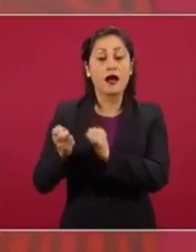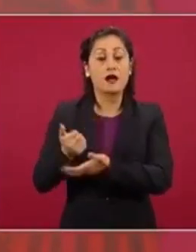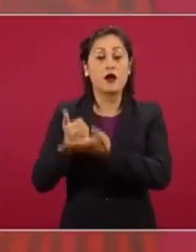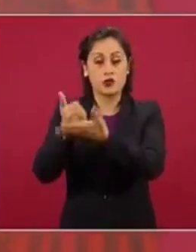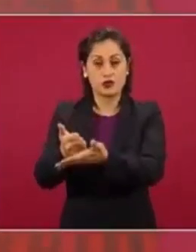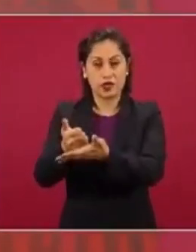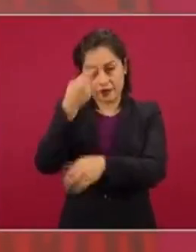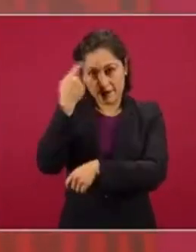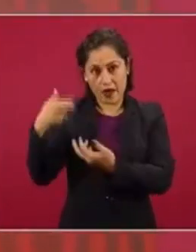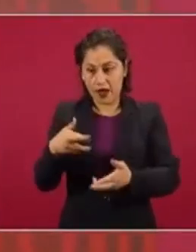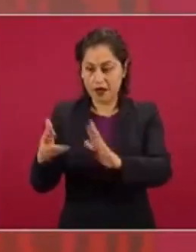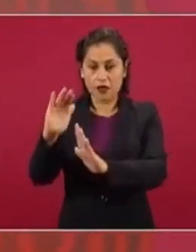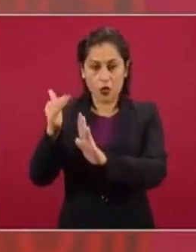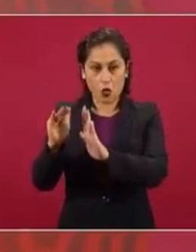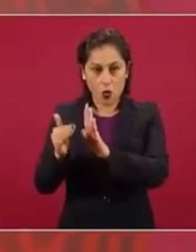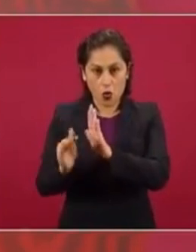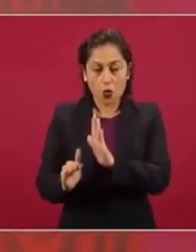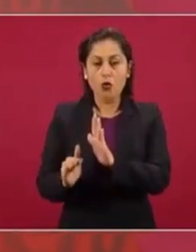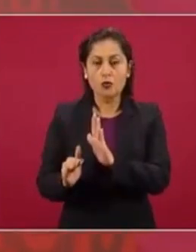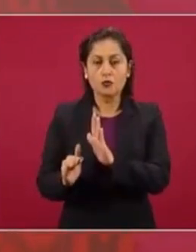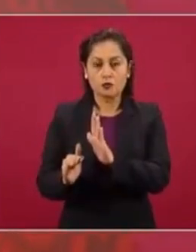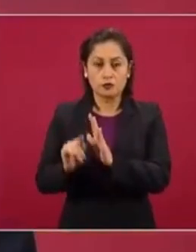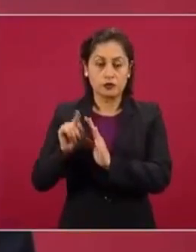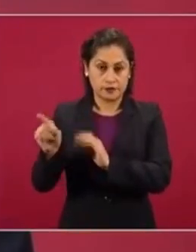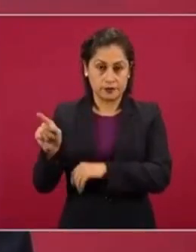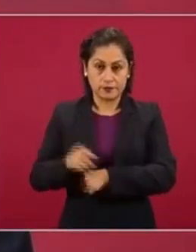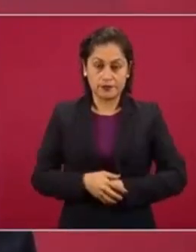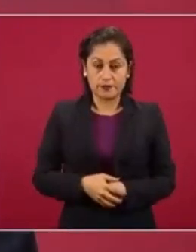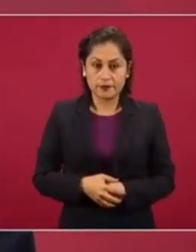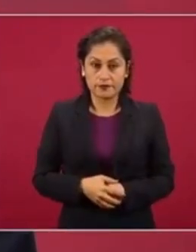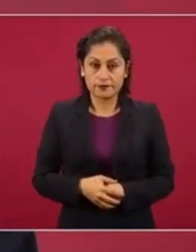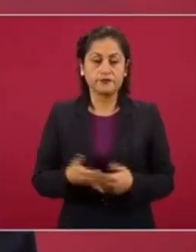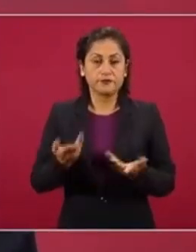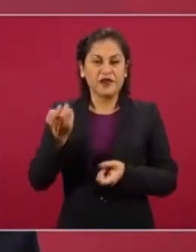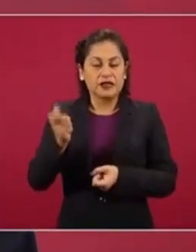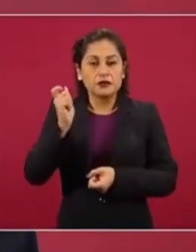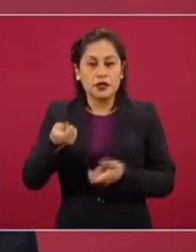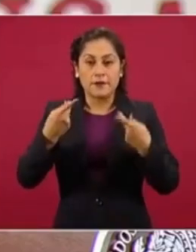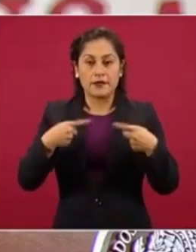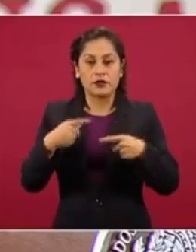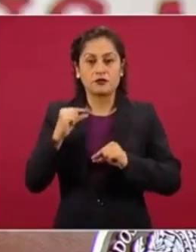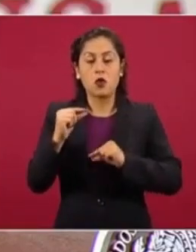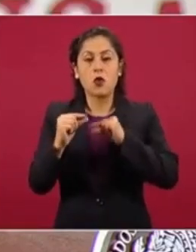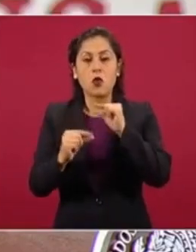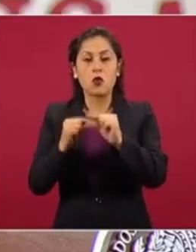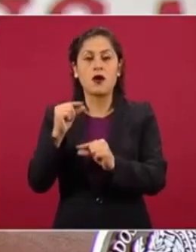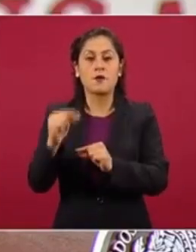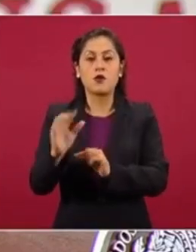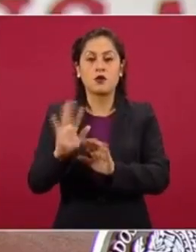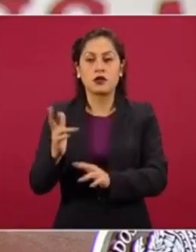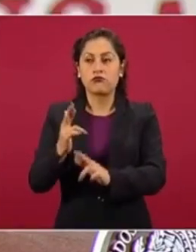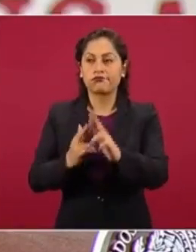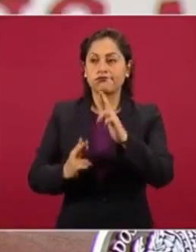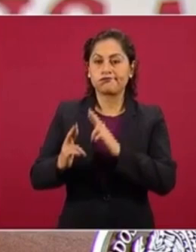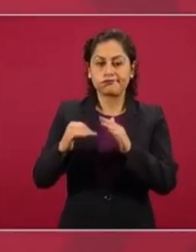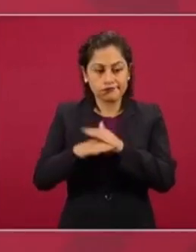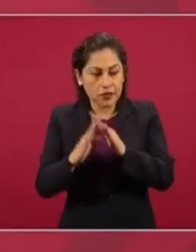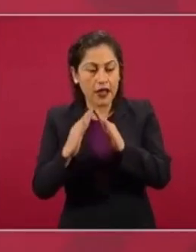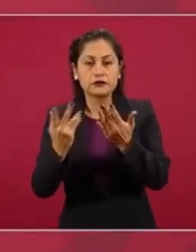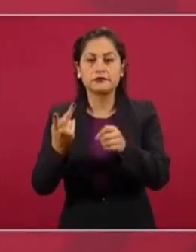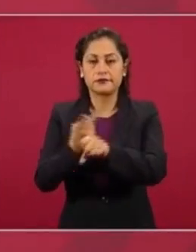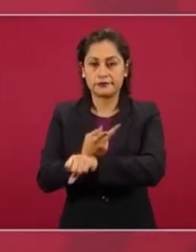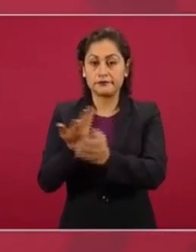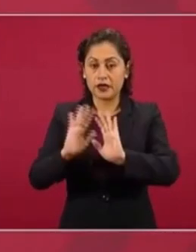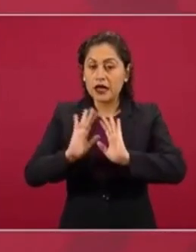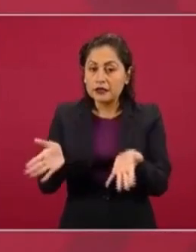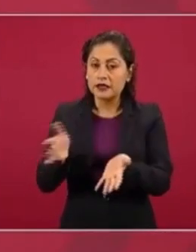siga bajando el nivel de las aguas en Tabasco y que la gente ya vaya regresando a sus casas. Se